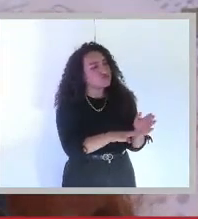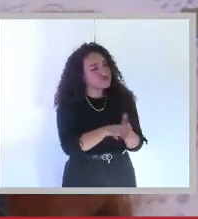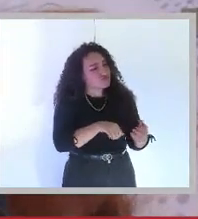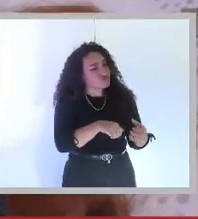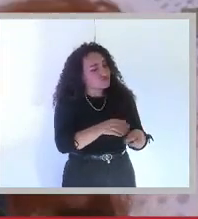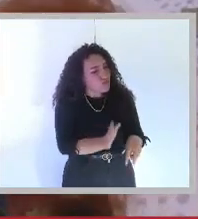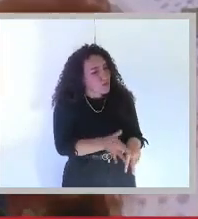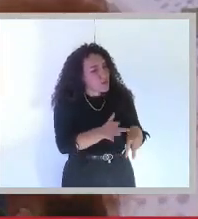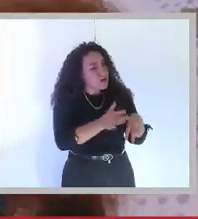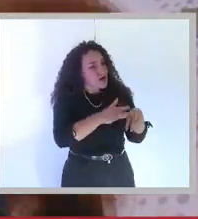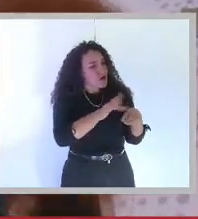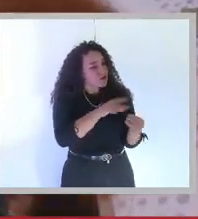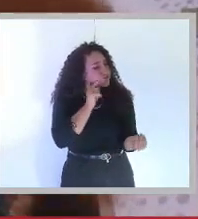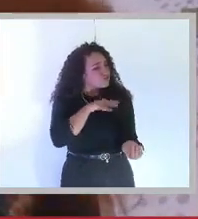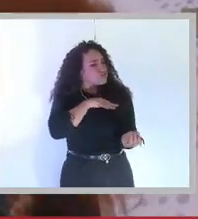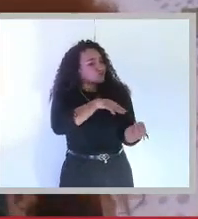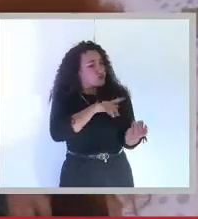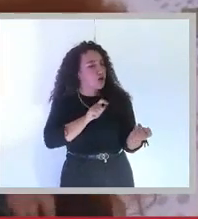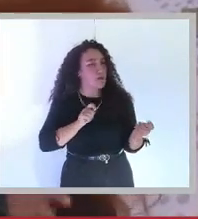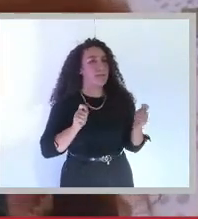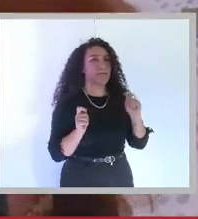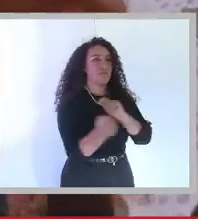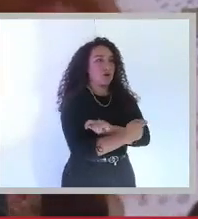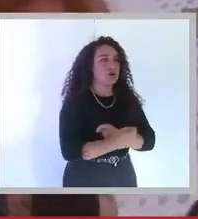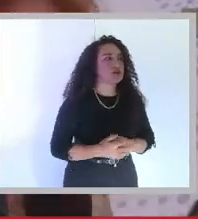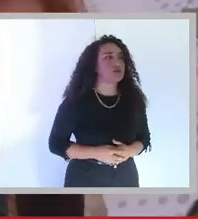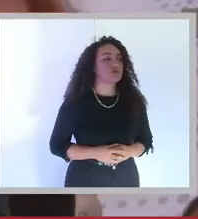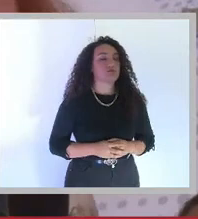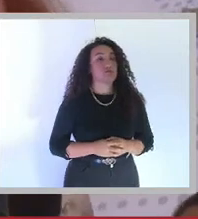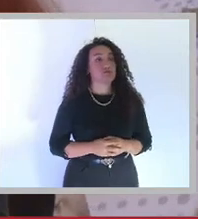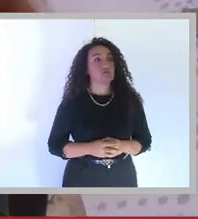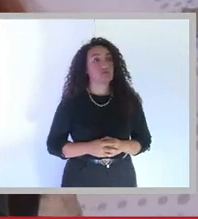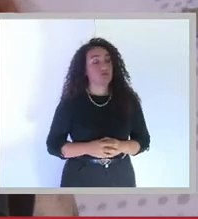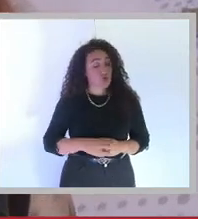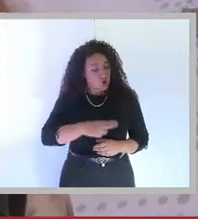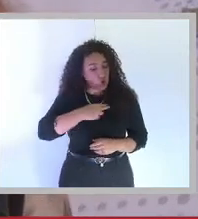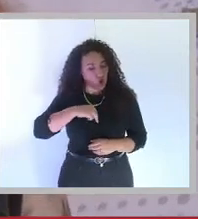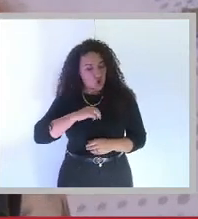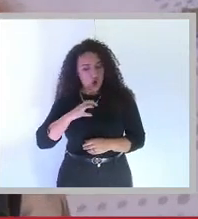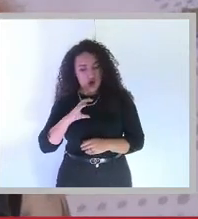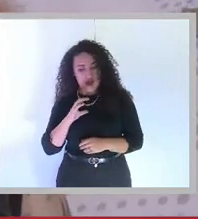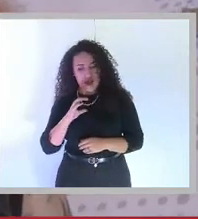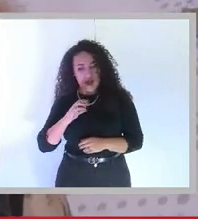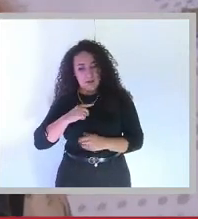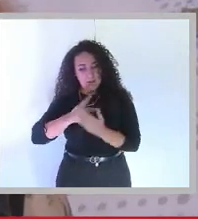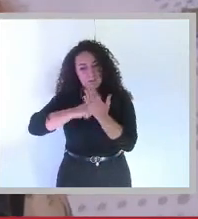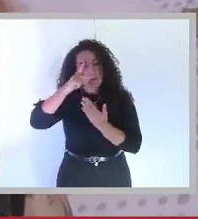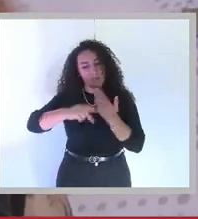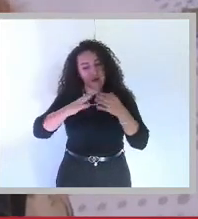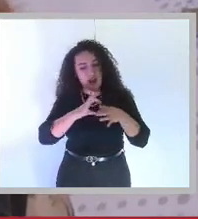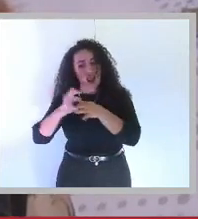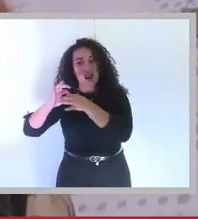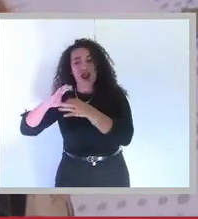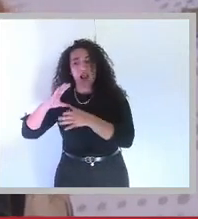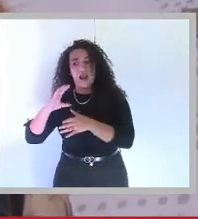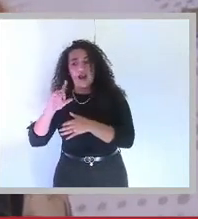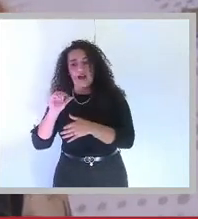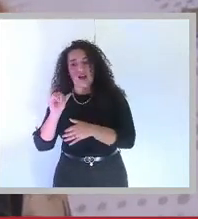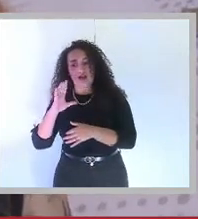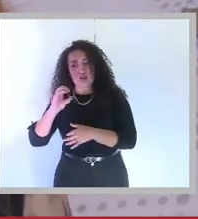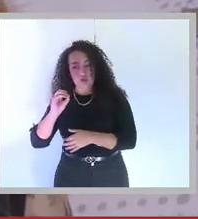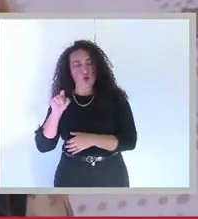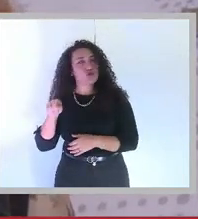Nuestro programa conjunto con CLASCO busca generar diálogos regionales en algunas de